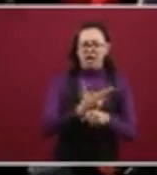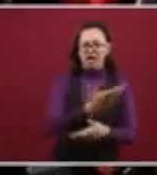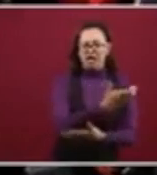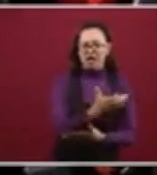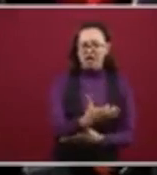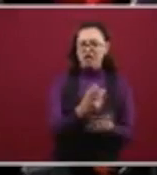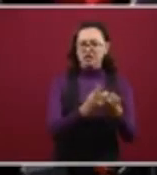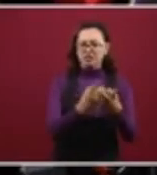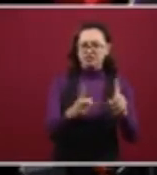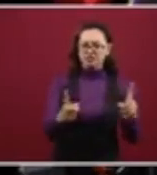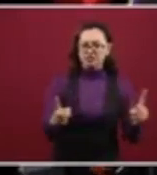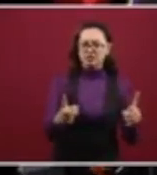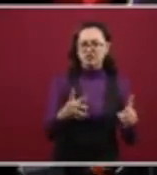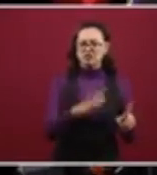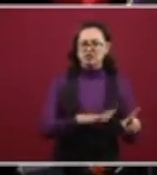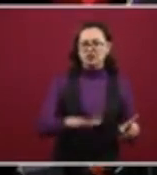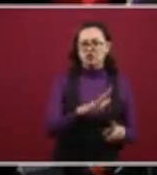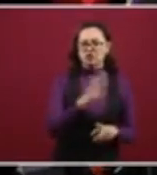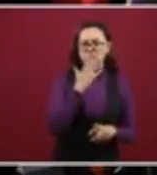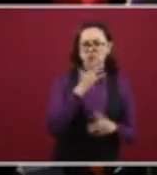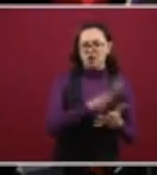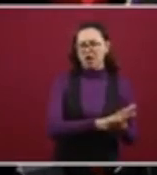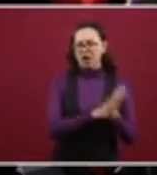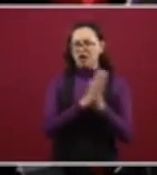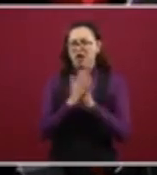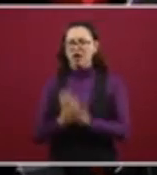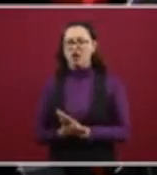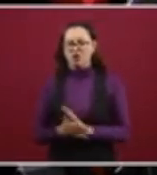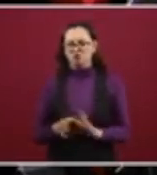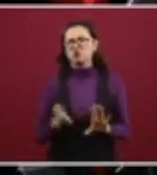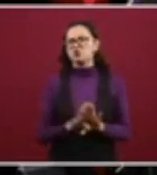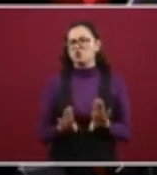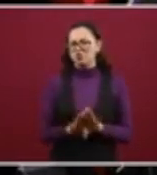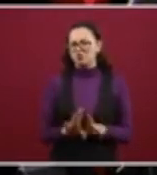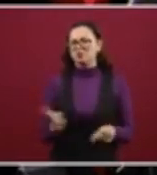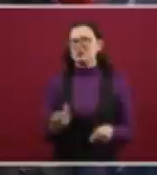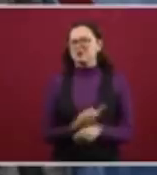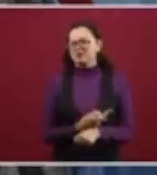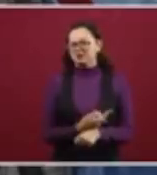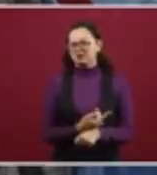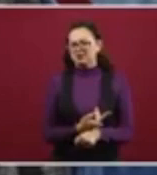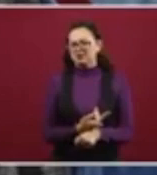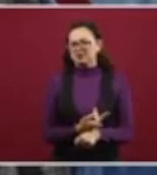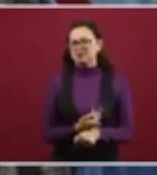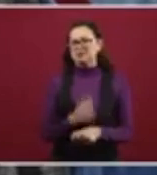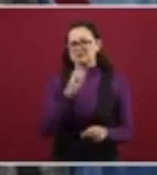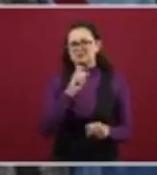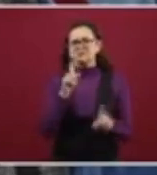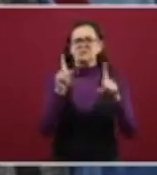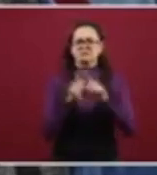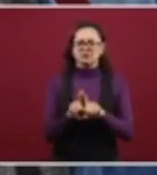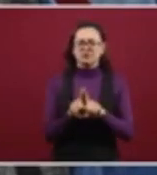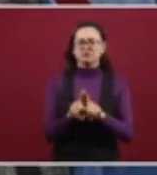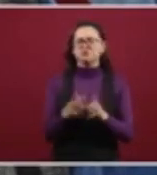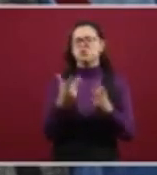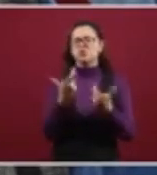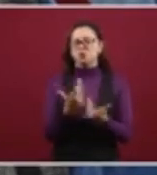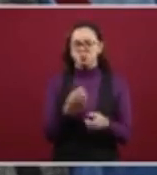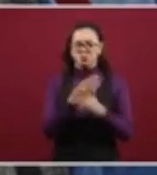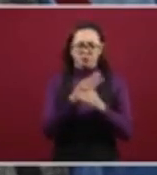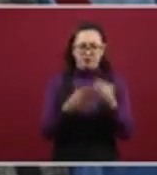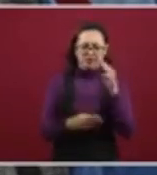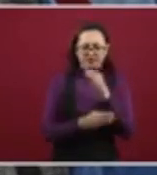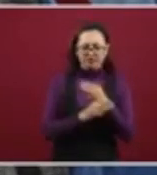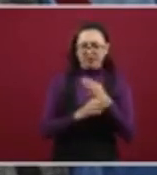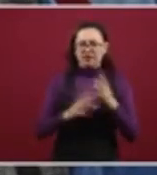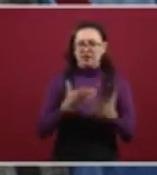y Desarrollo Rural hacia Sonora y cómo va esta situación. Aparte de eso, pues la aplicación de los fertilizantes, pues se